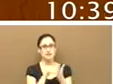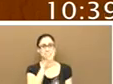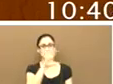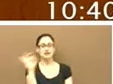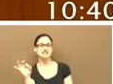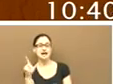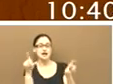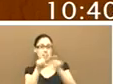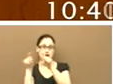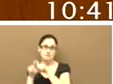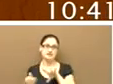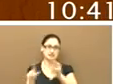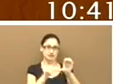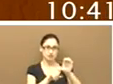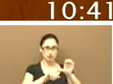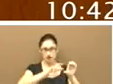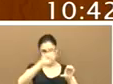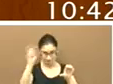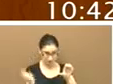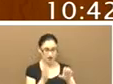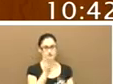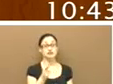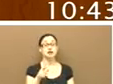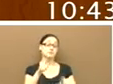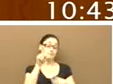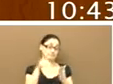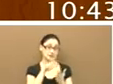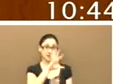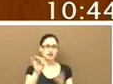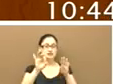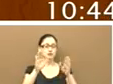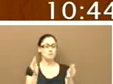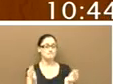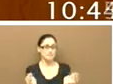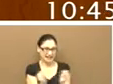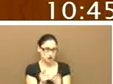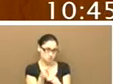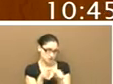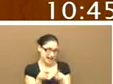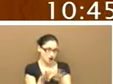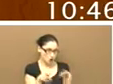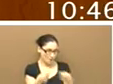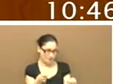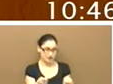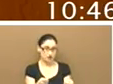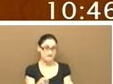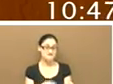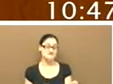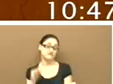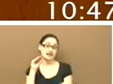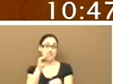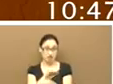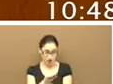empresas de la región 1.500 pequeños y medianos comercios y que tendrá una financiación de 4